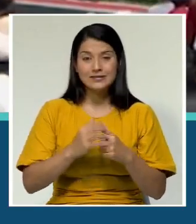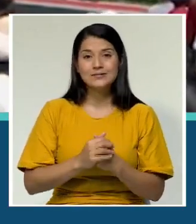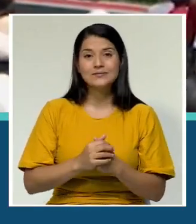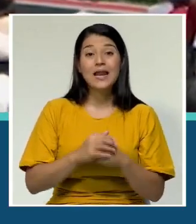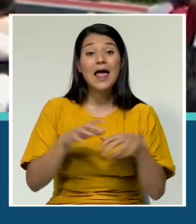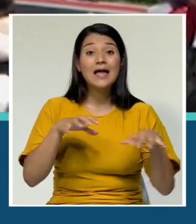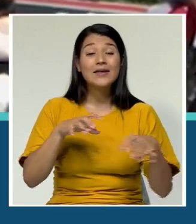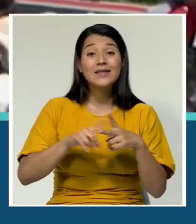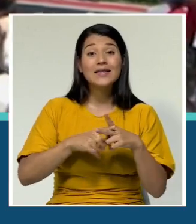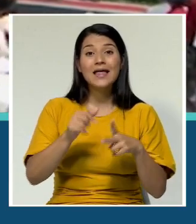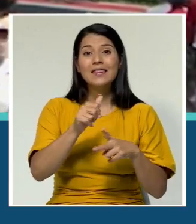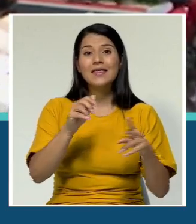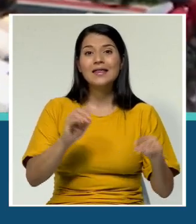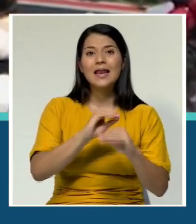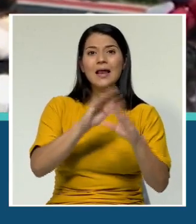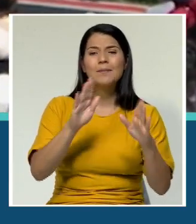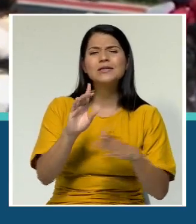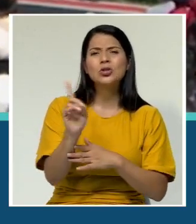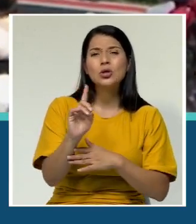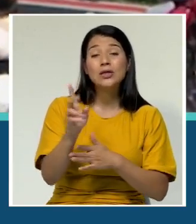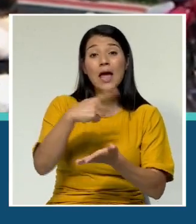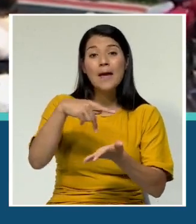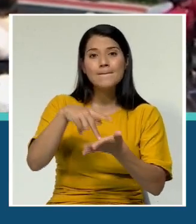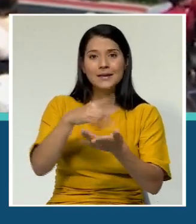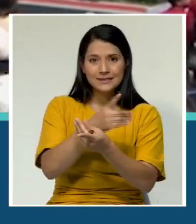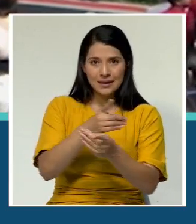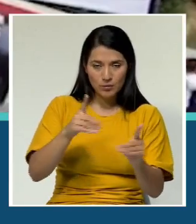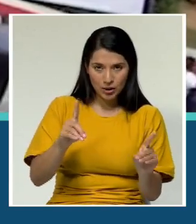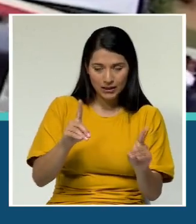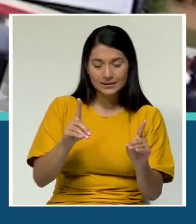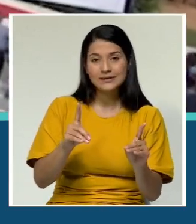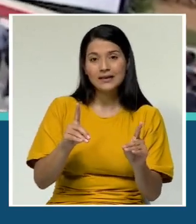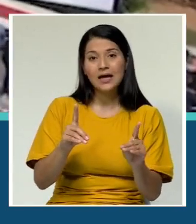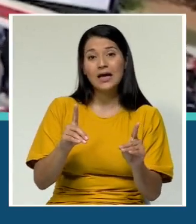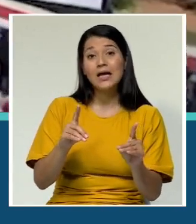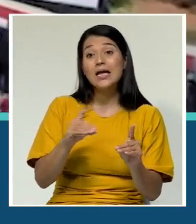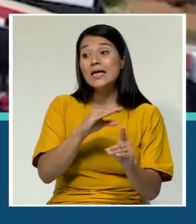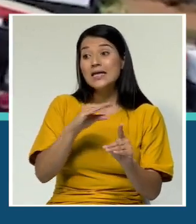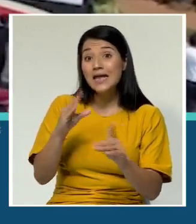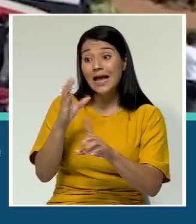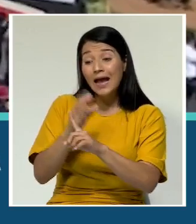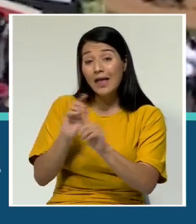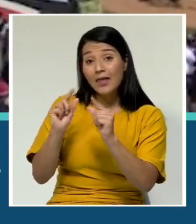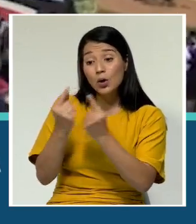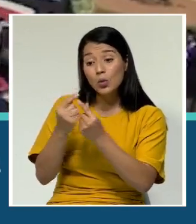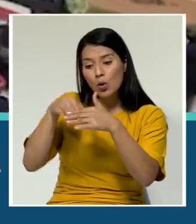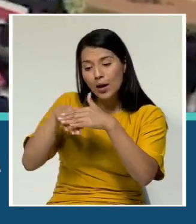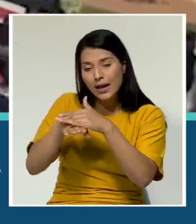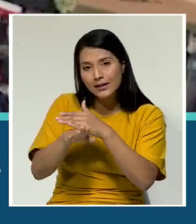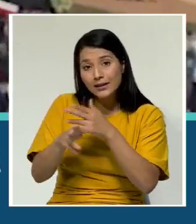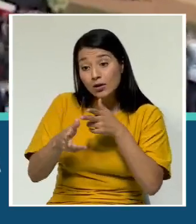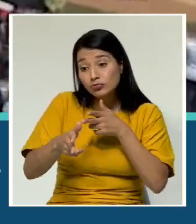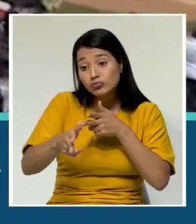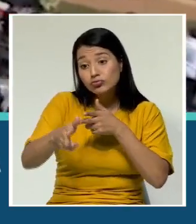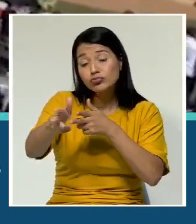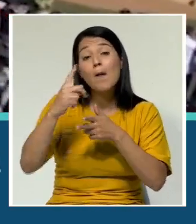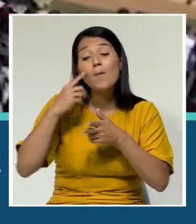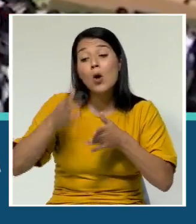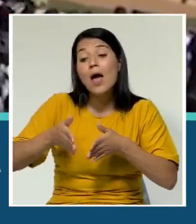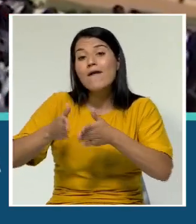que participen más de 80 delegaciones internacionales. El acto iniciará a las 10 de la mañana en la Plaza de la Democracia,